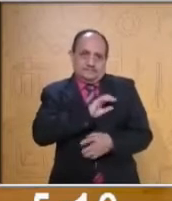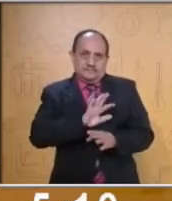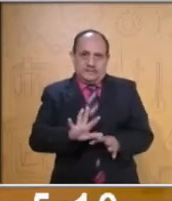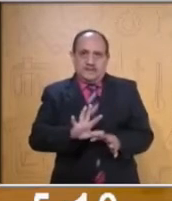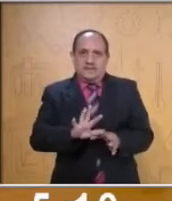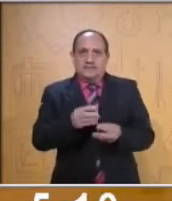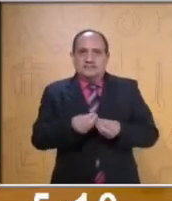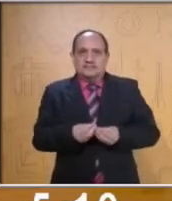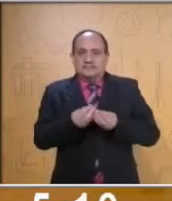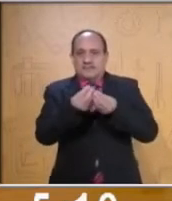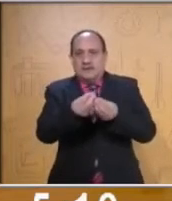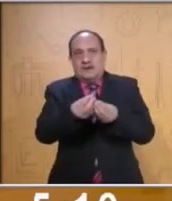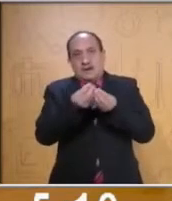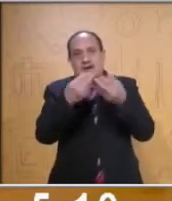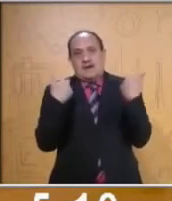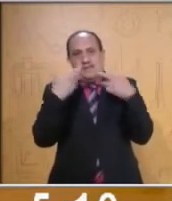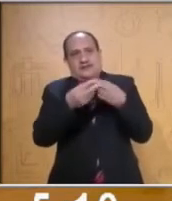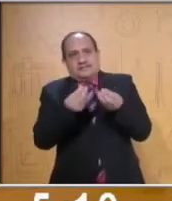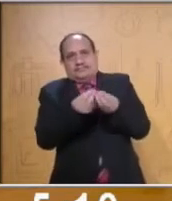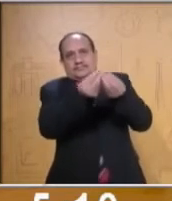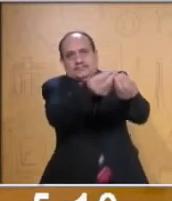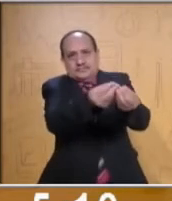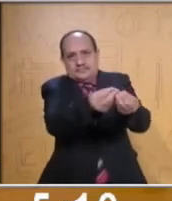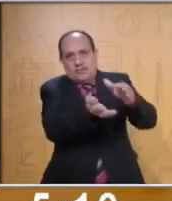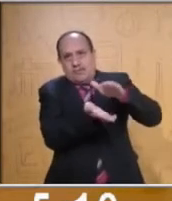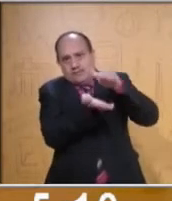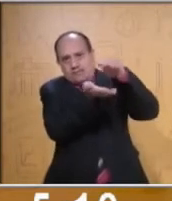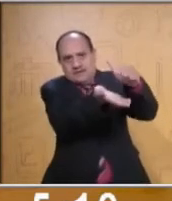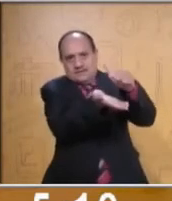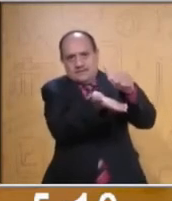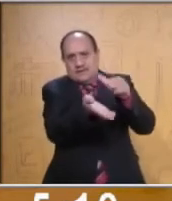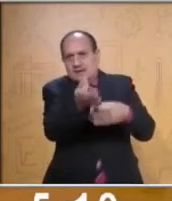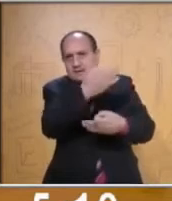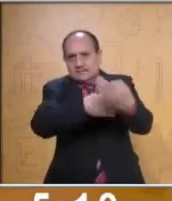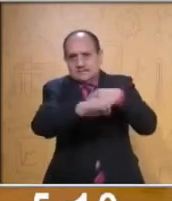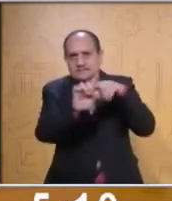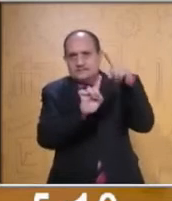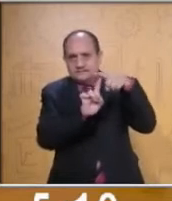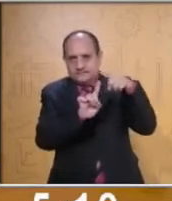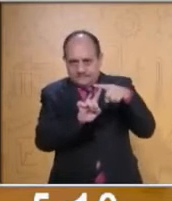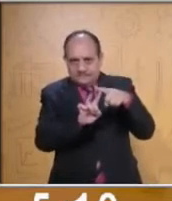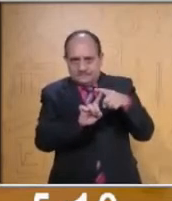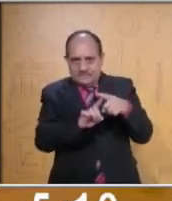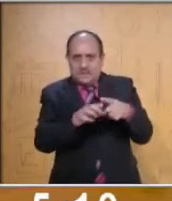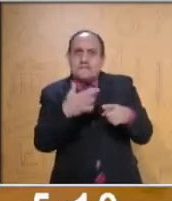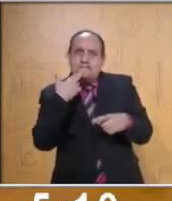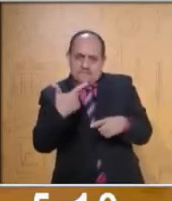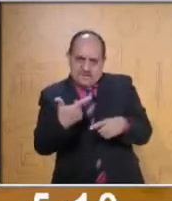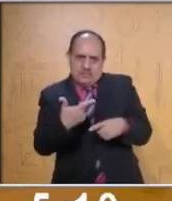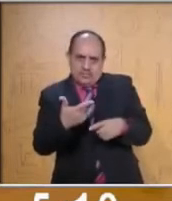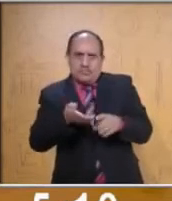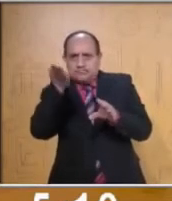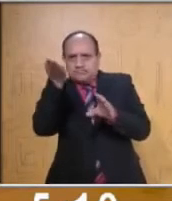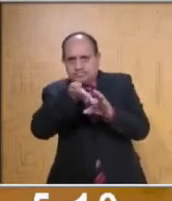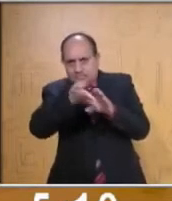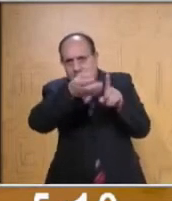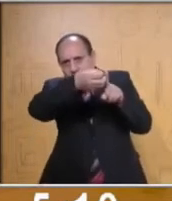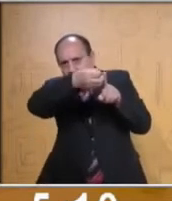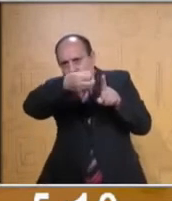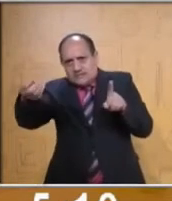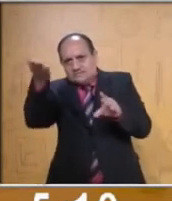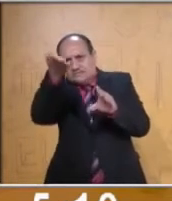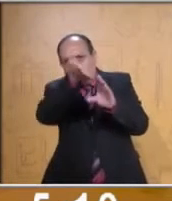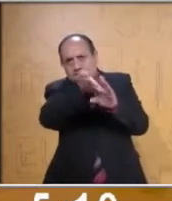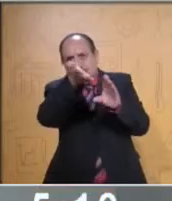a entregar a nuestro maestro todos estos trabajos. Y pues nada mejor que tenerlo organizado en una